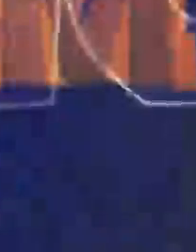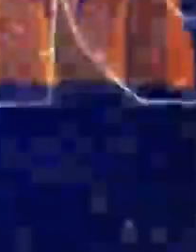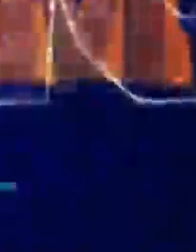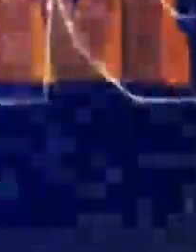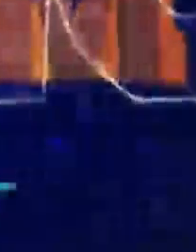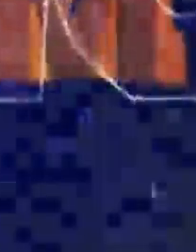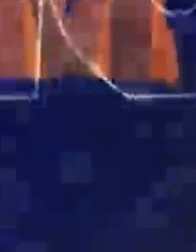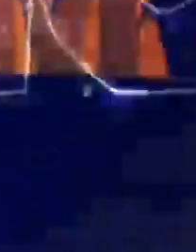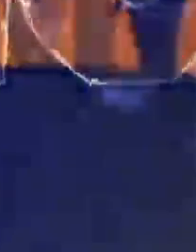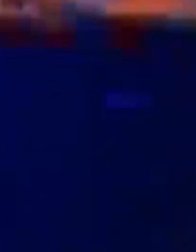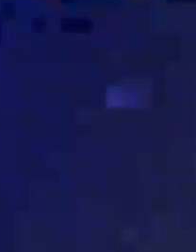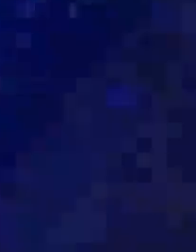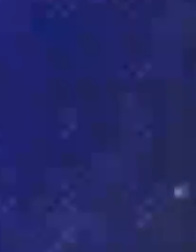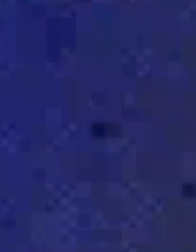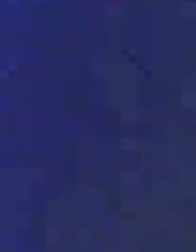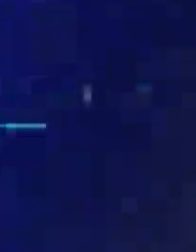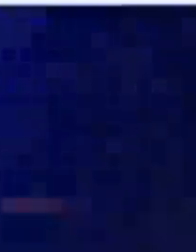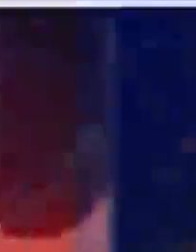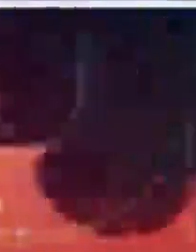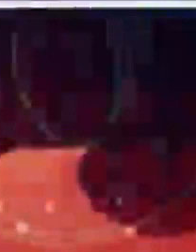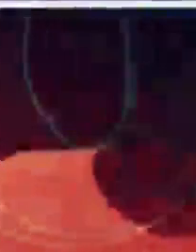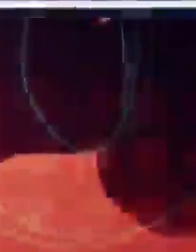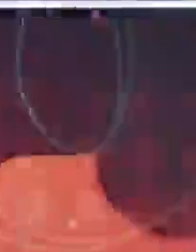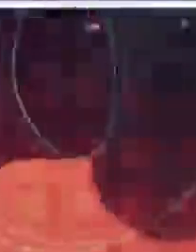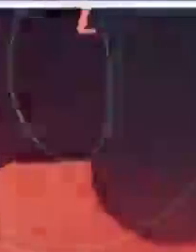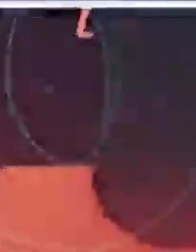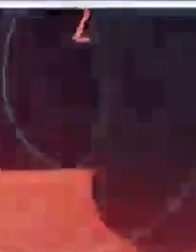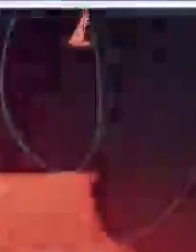Señores, no los canso más, pero fíjense lo que voy a hacer.